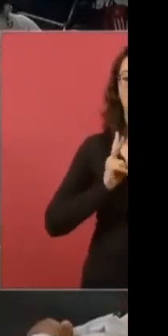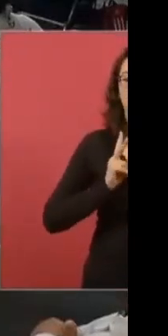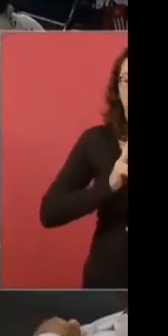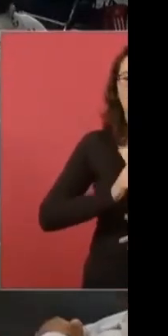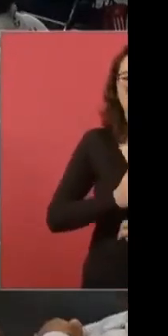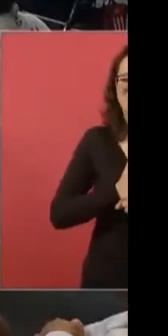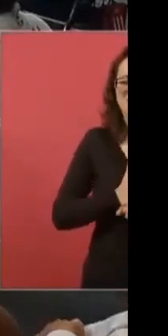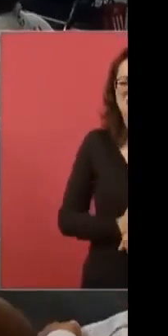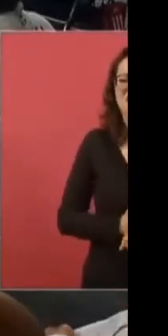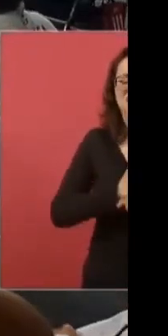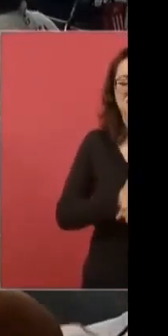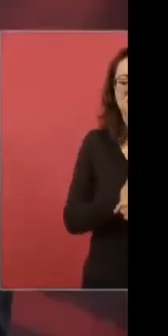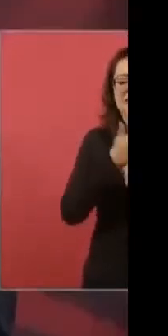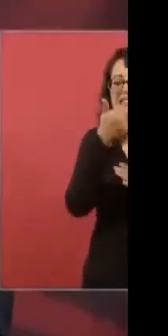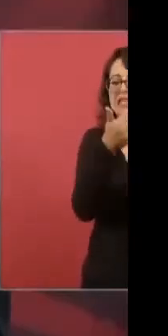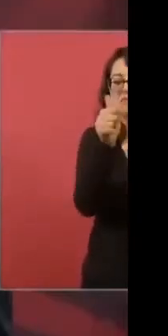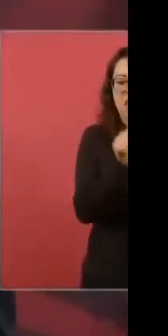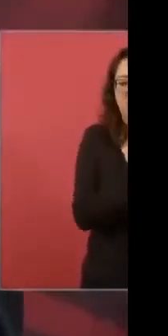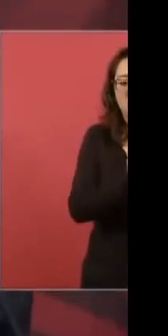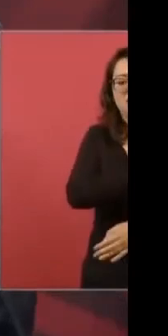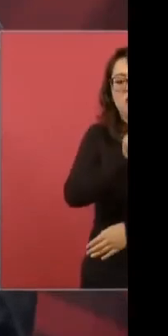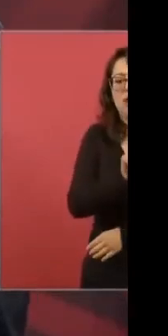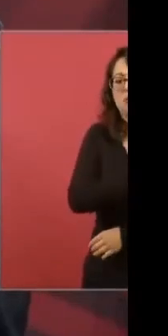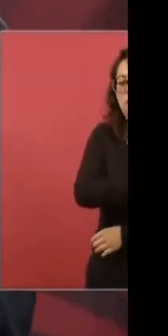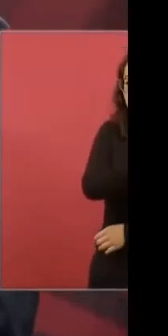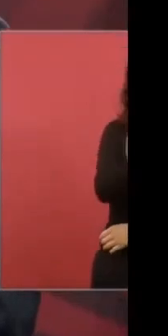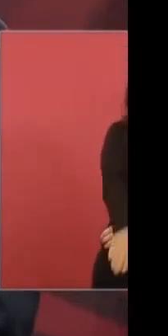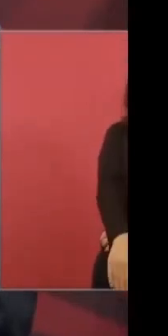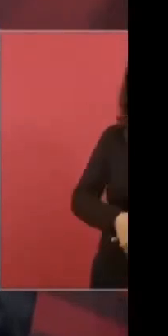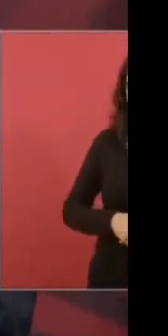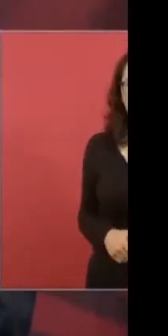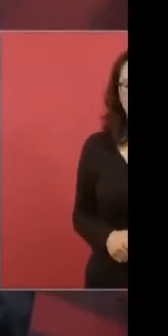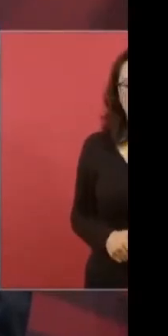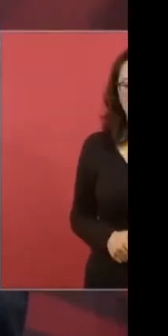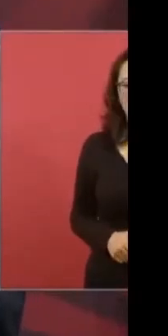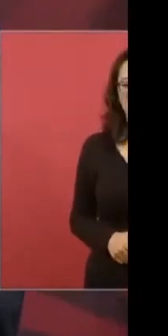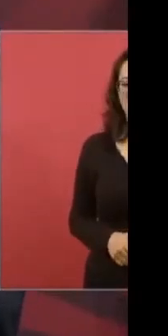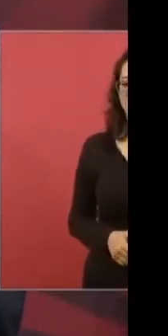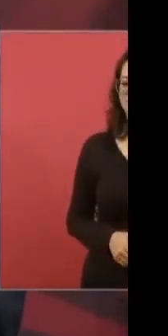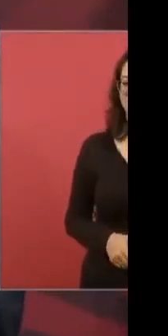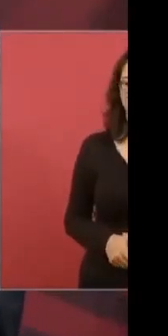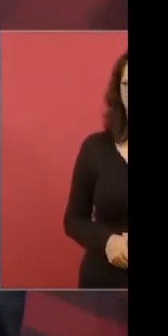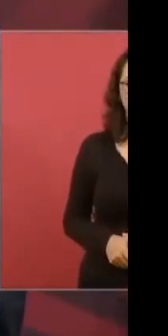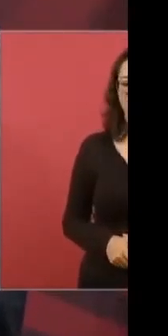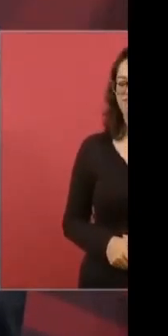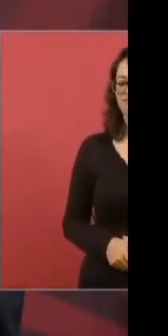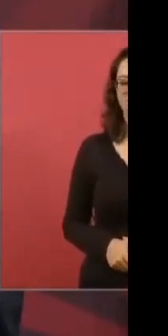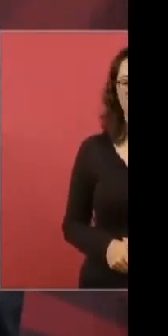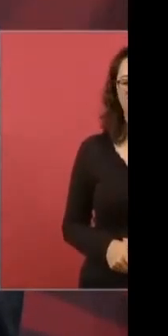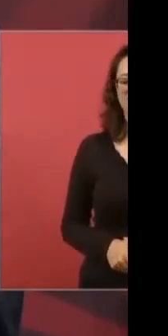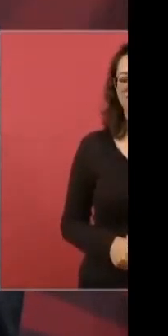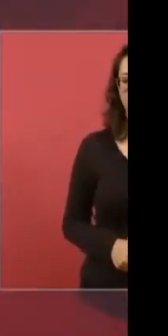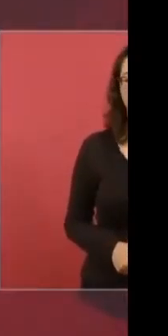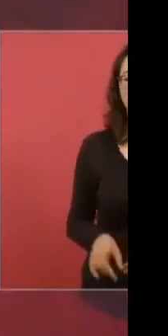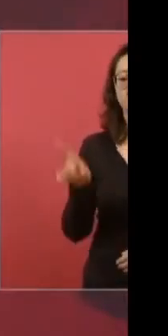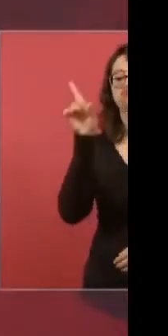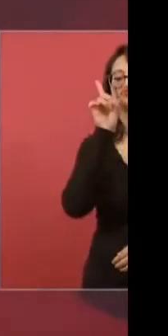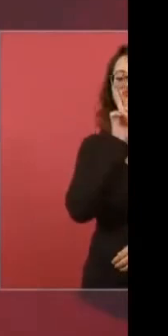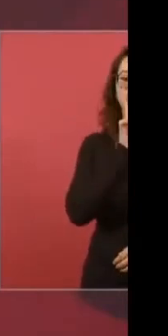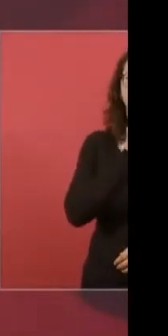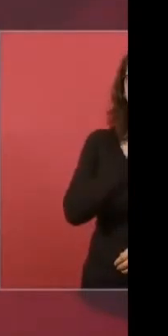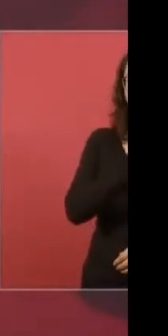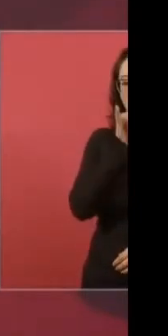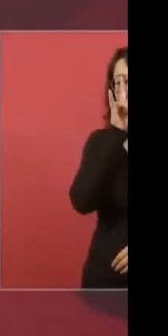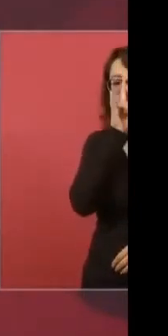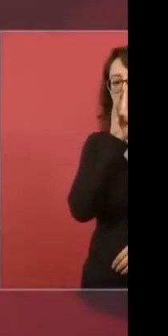de 200 300 gramos que cuestan más de 300 400 mil pesos diamantes ayúdame con marcas